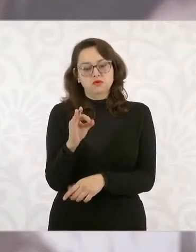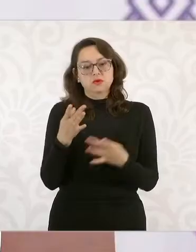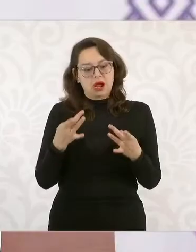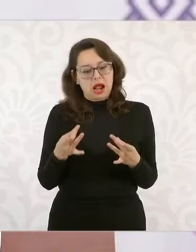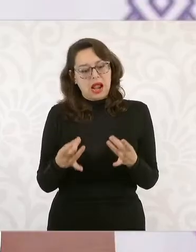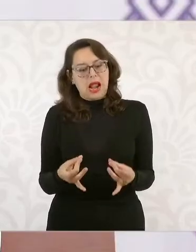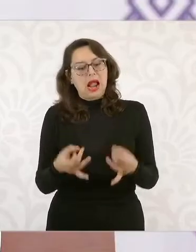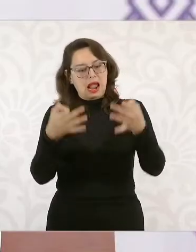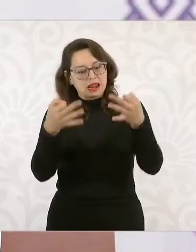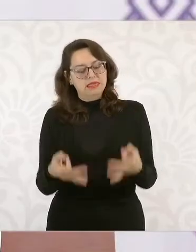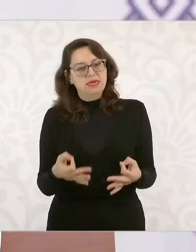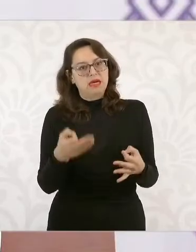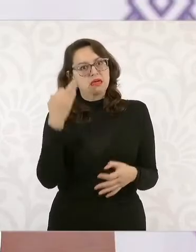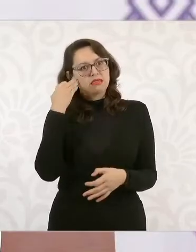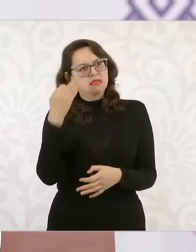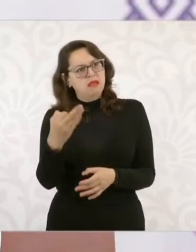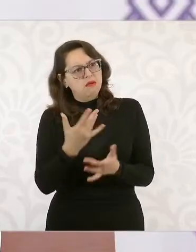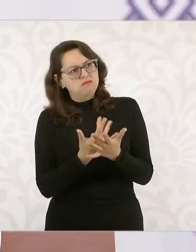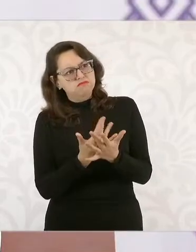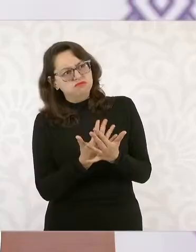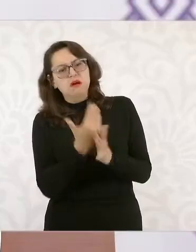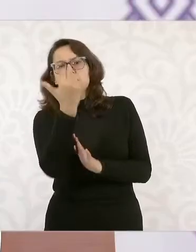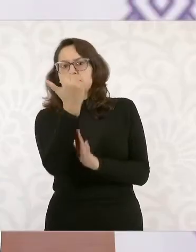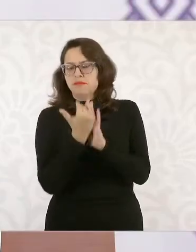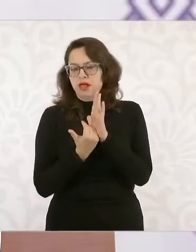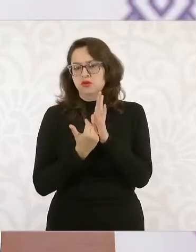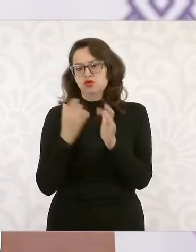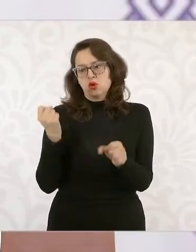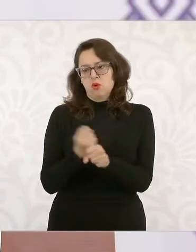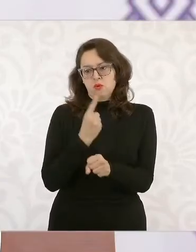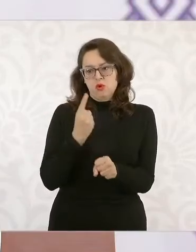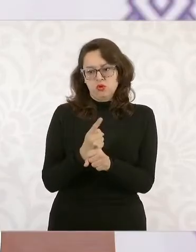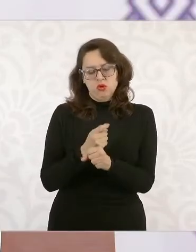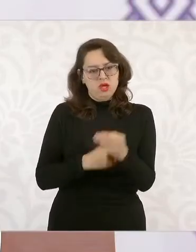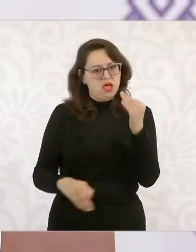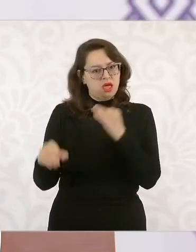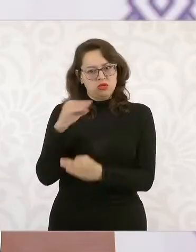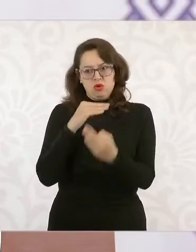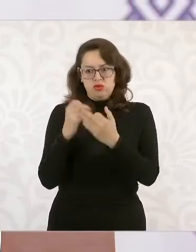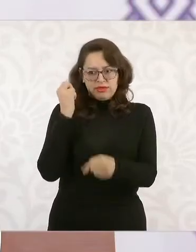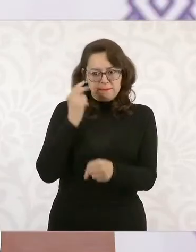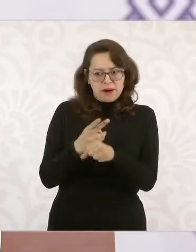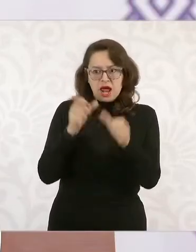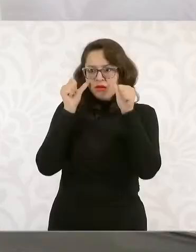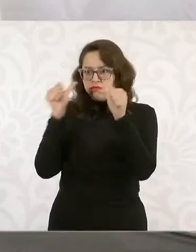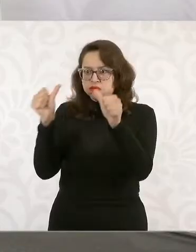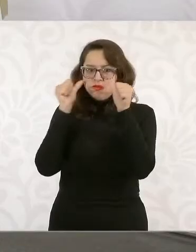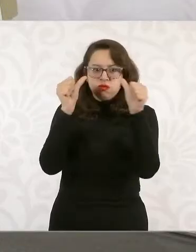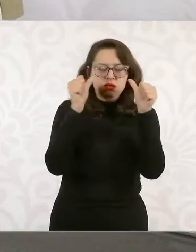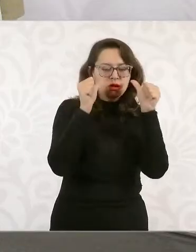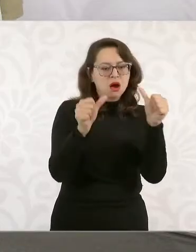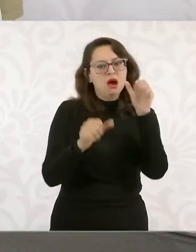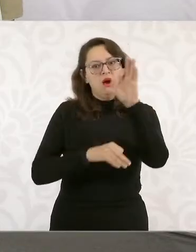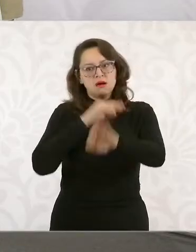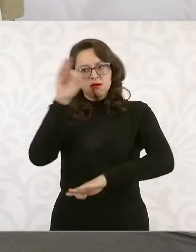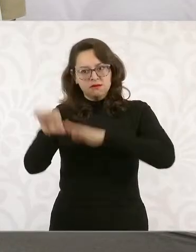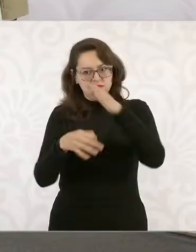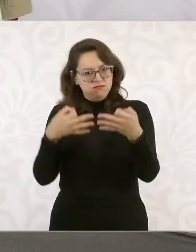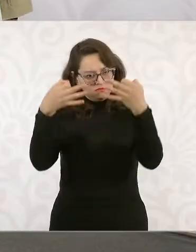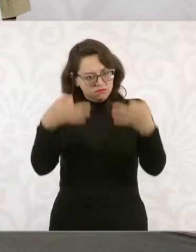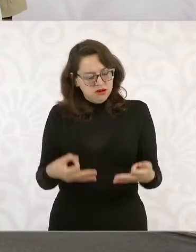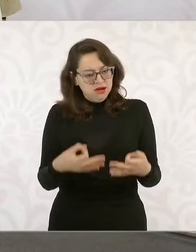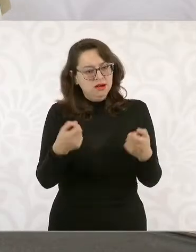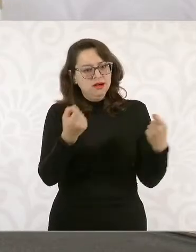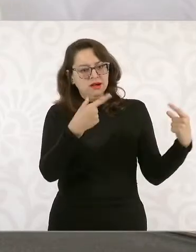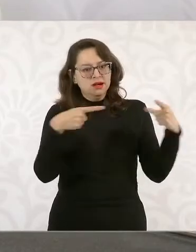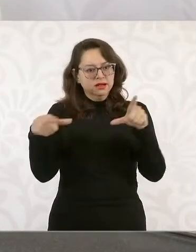calidad, disminución de tiempos, oportunidad y, por supuesto, con trato humano. Tenemos un pequeño video, Presidenta,